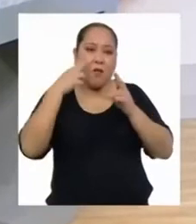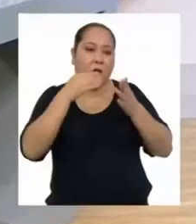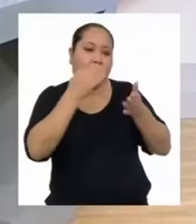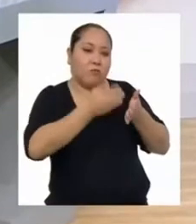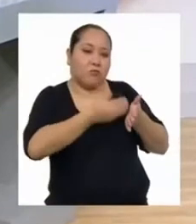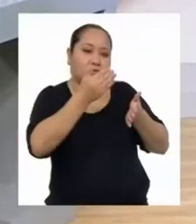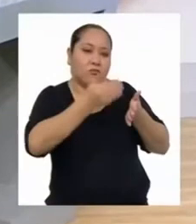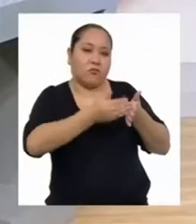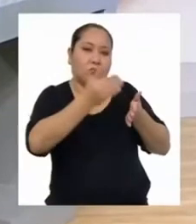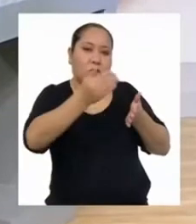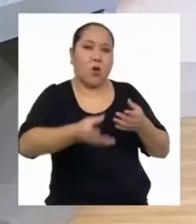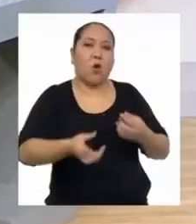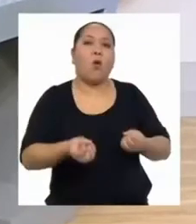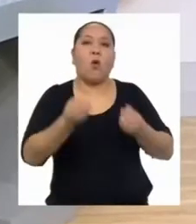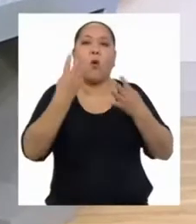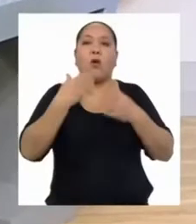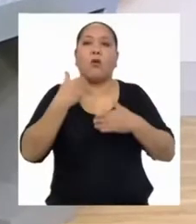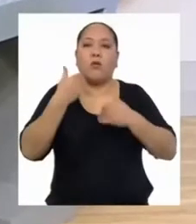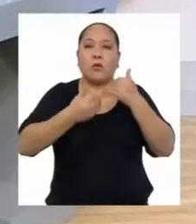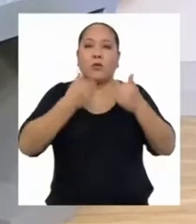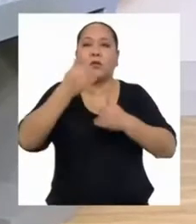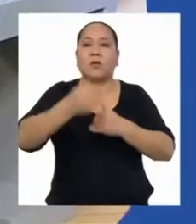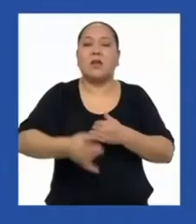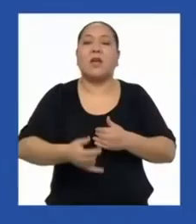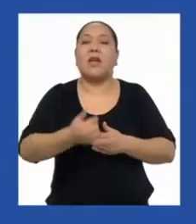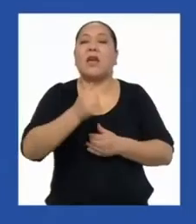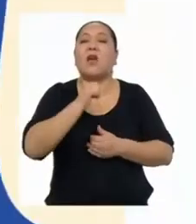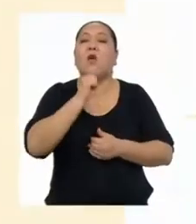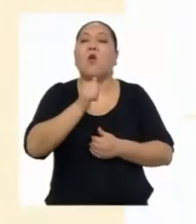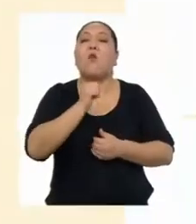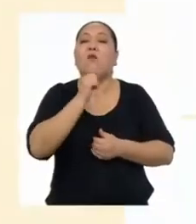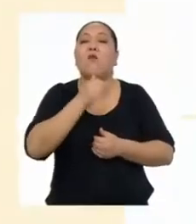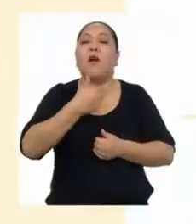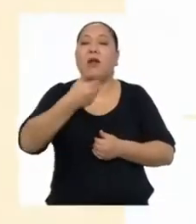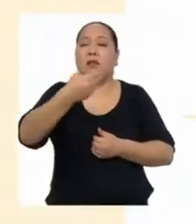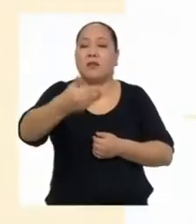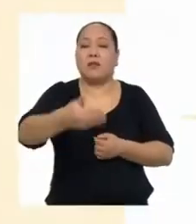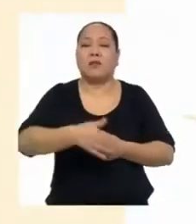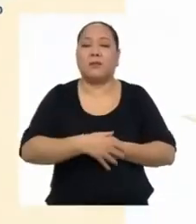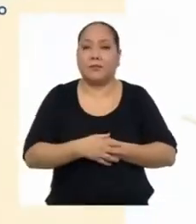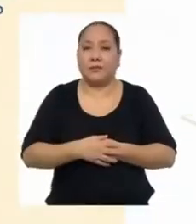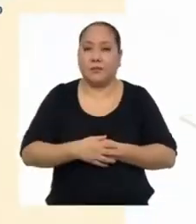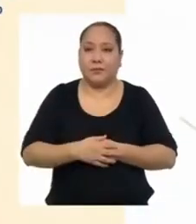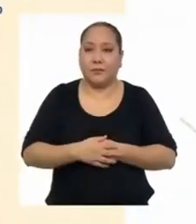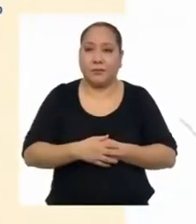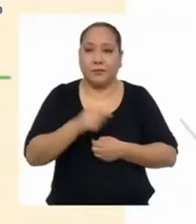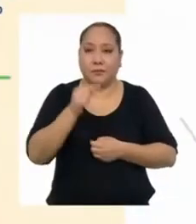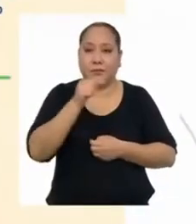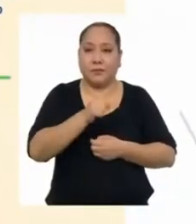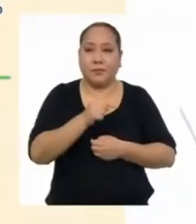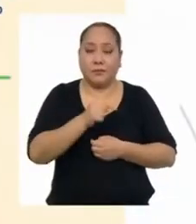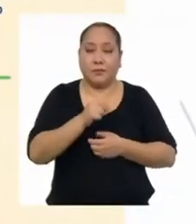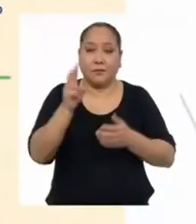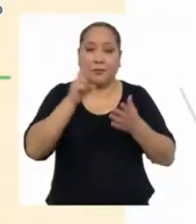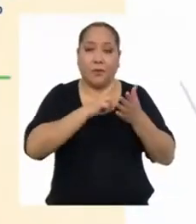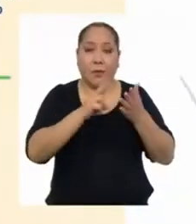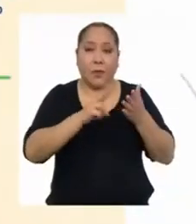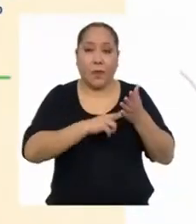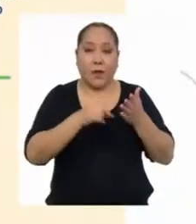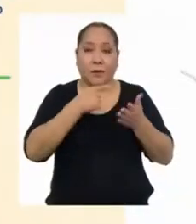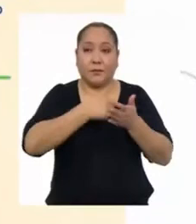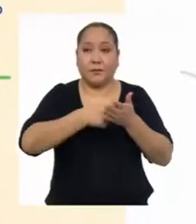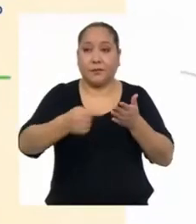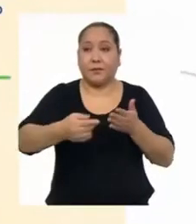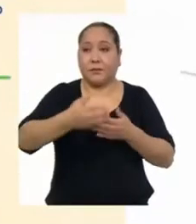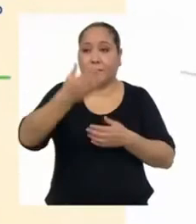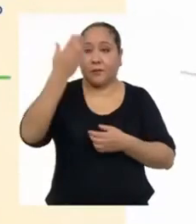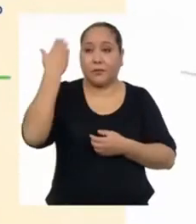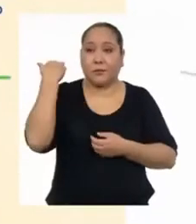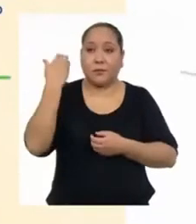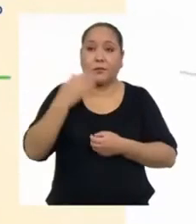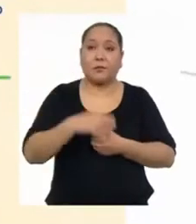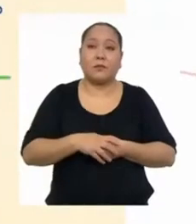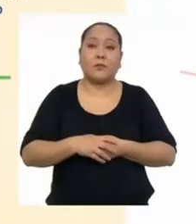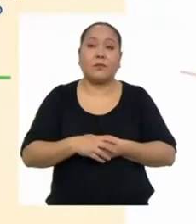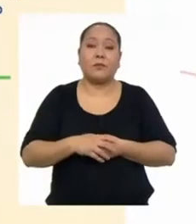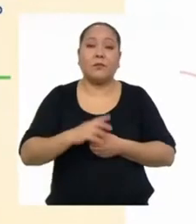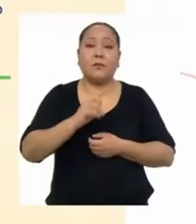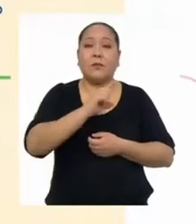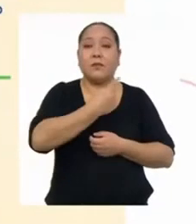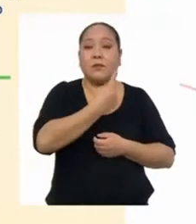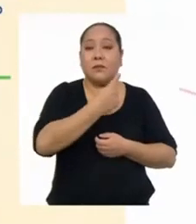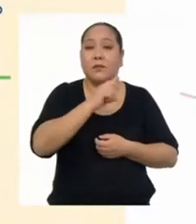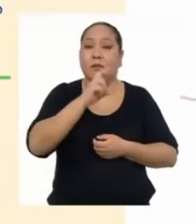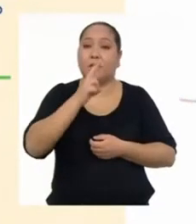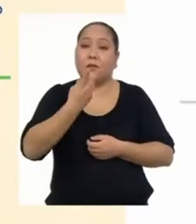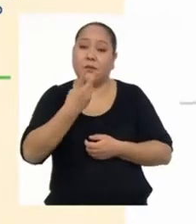hemos avanzado y lo que nos queda por desarrollar. El texto que leímos la semana pasada fue la primera y